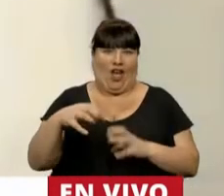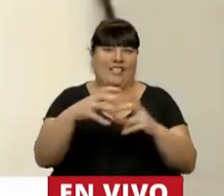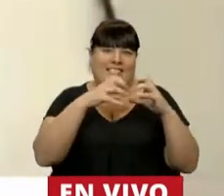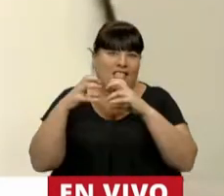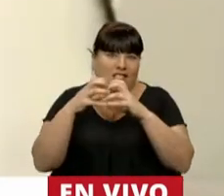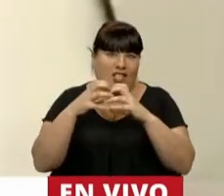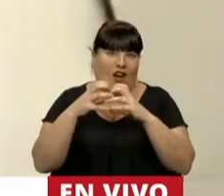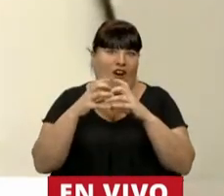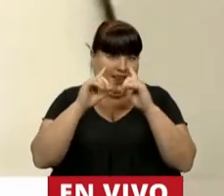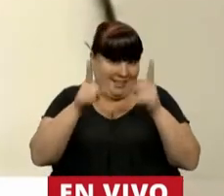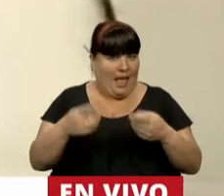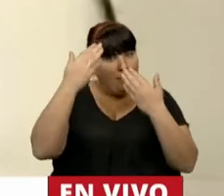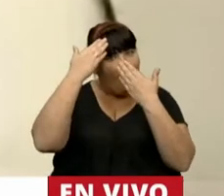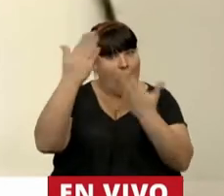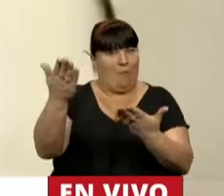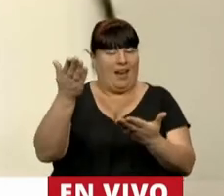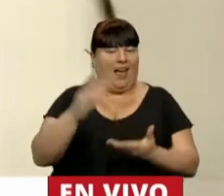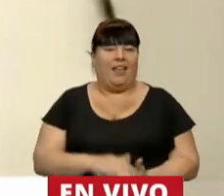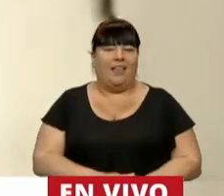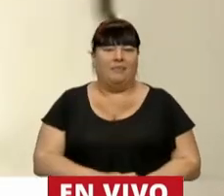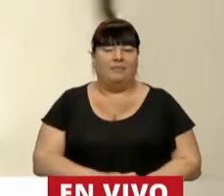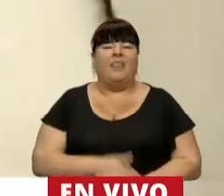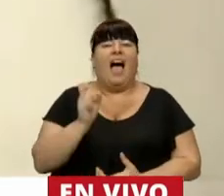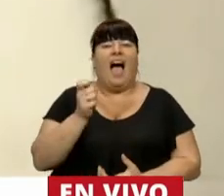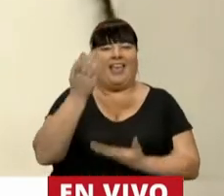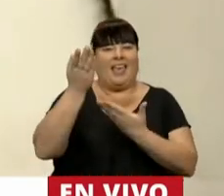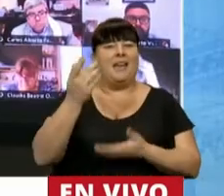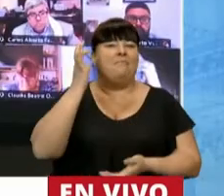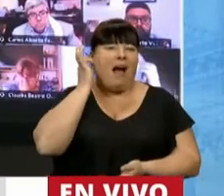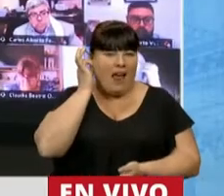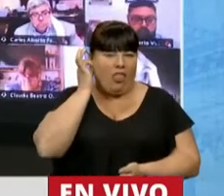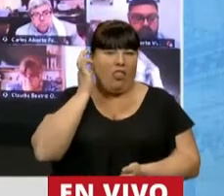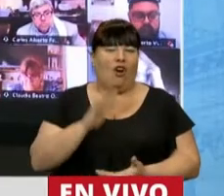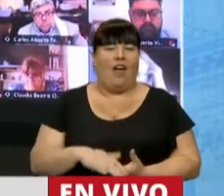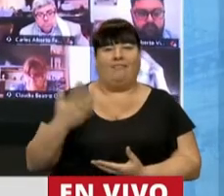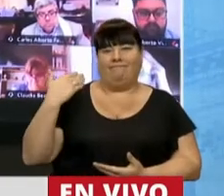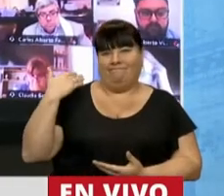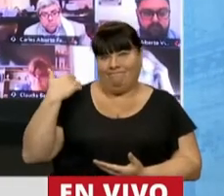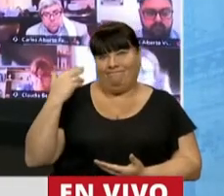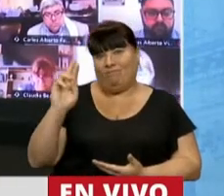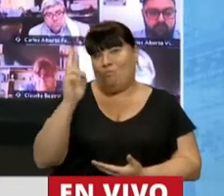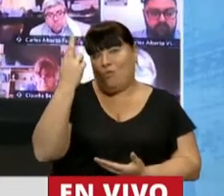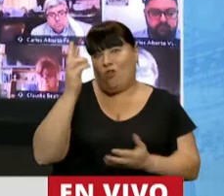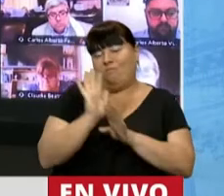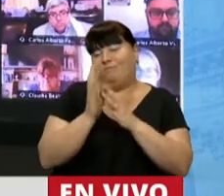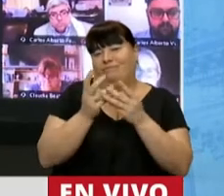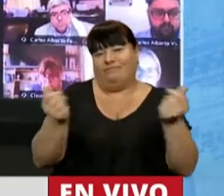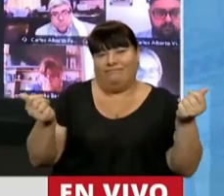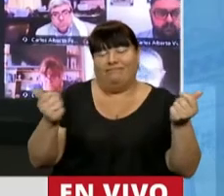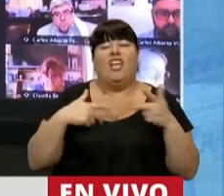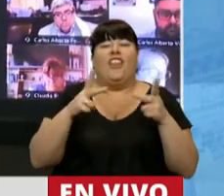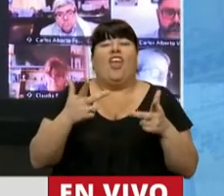sesión sin también rendir mi homenaje a Diego Armando Maradona, que días atrás nos dejó físicamente, y